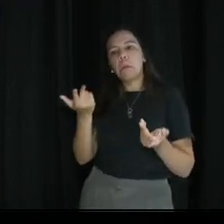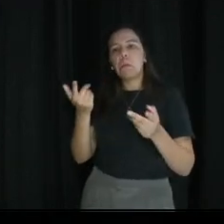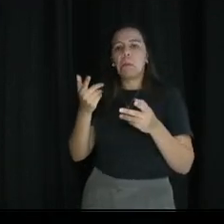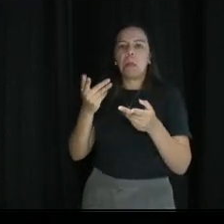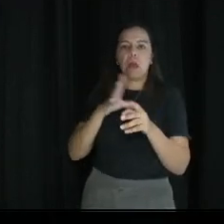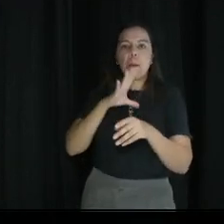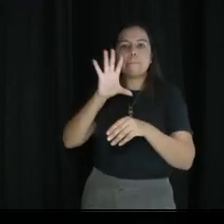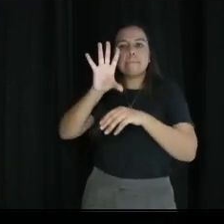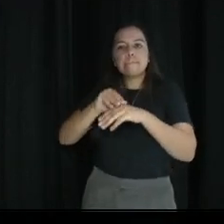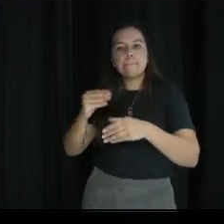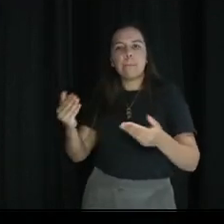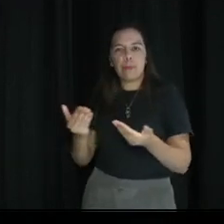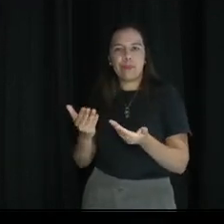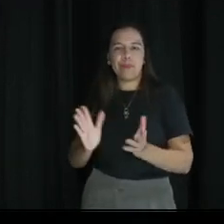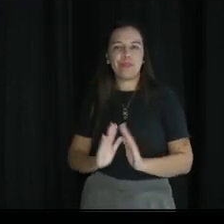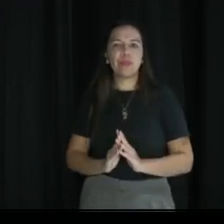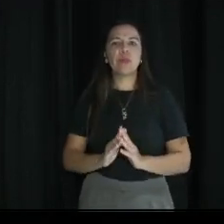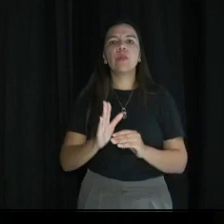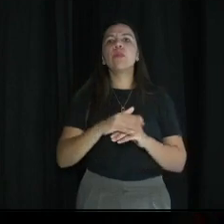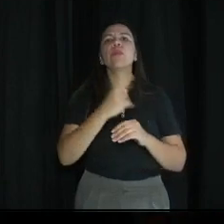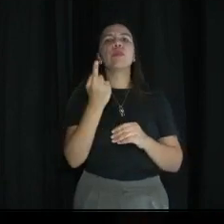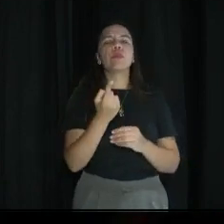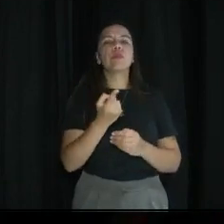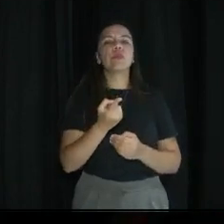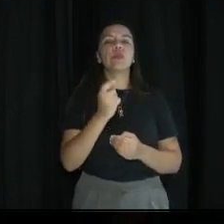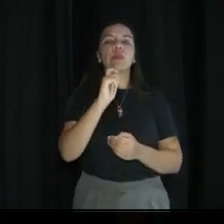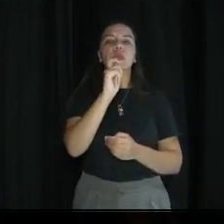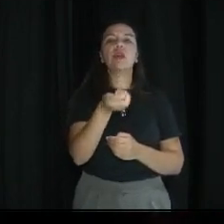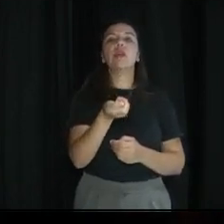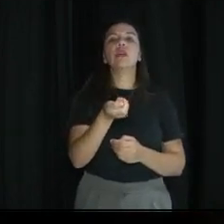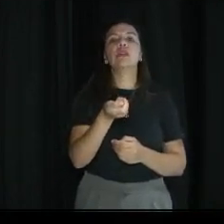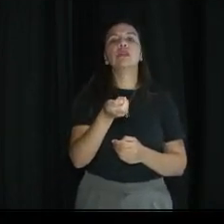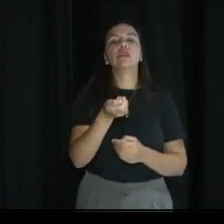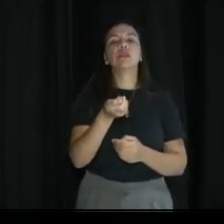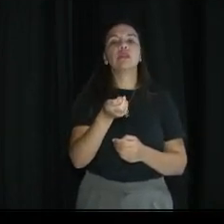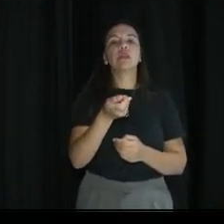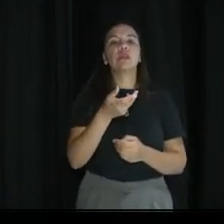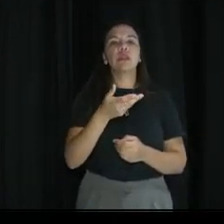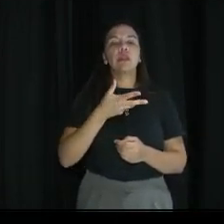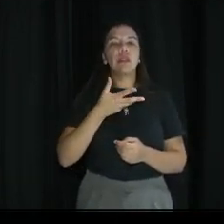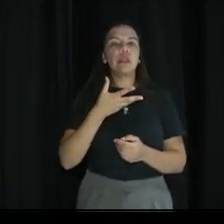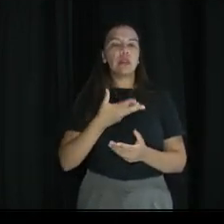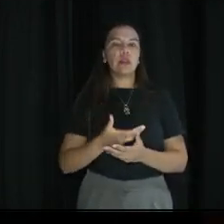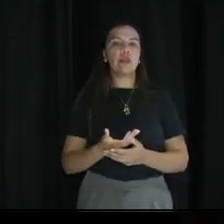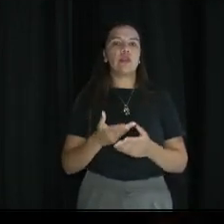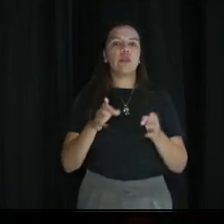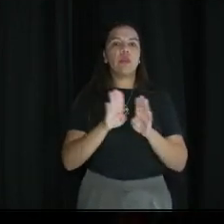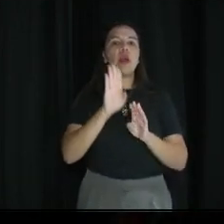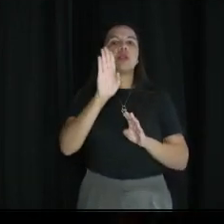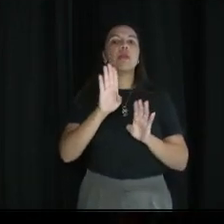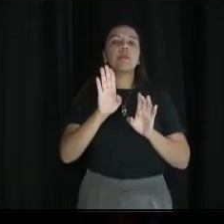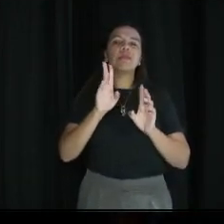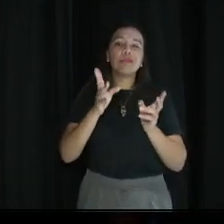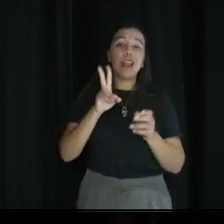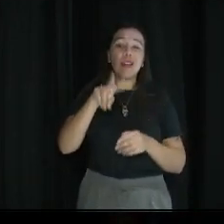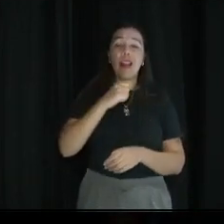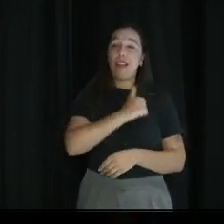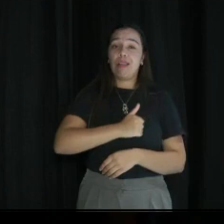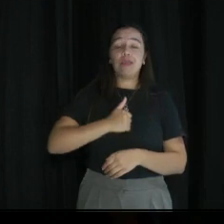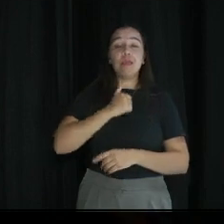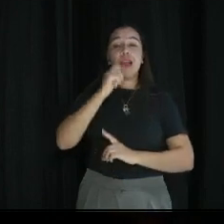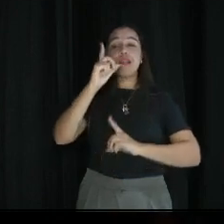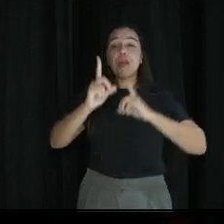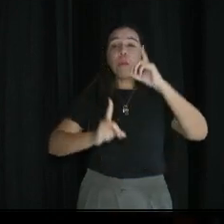ejemplos o de eventos, porque a final de cuentas están considerados pues como deportes, desafortunadamente, y de acuerdo a